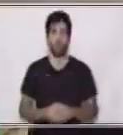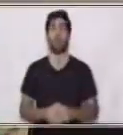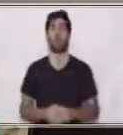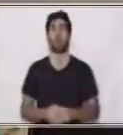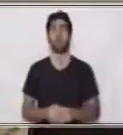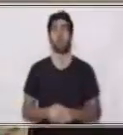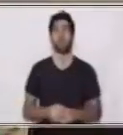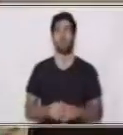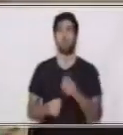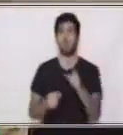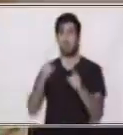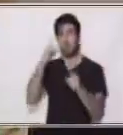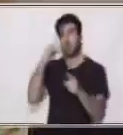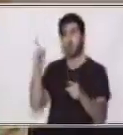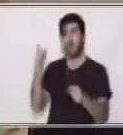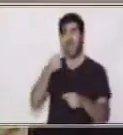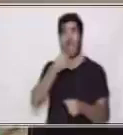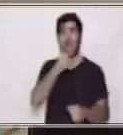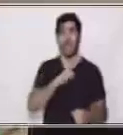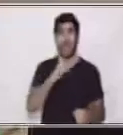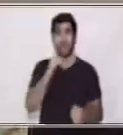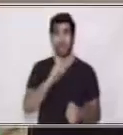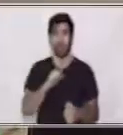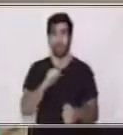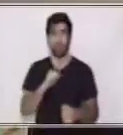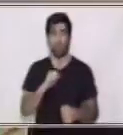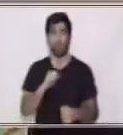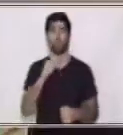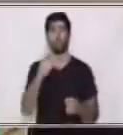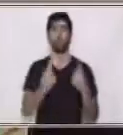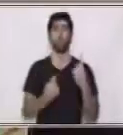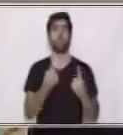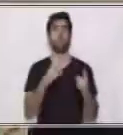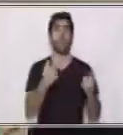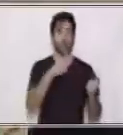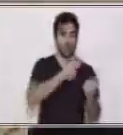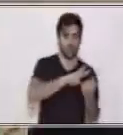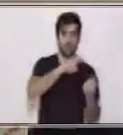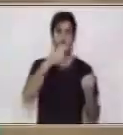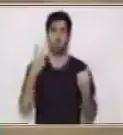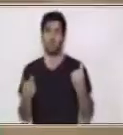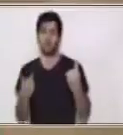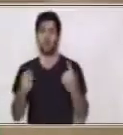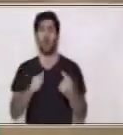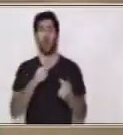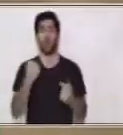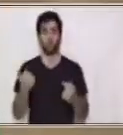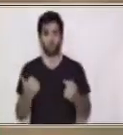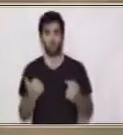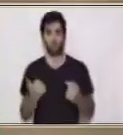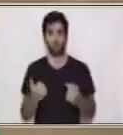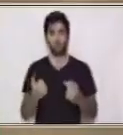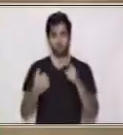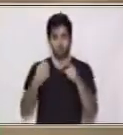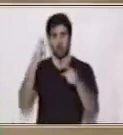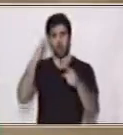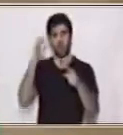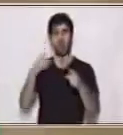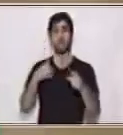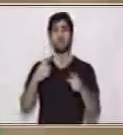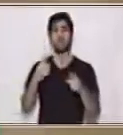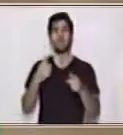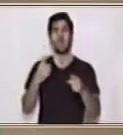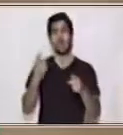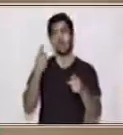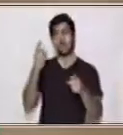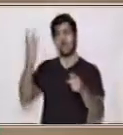¿cuál crees tú que podría ser un antónimo? Quiero que pienses, ¿qué sensación? ¿Te recuerdas que hablamos de sensaciones también en la sesión